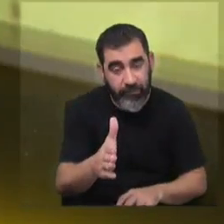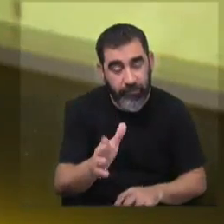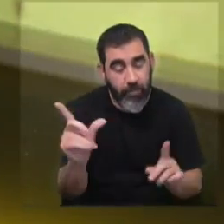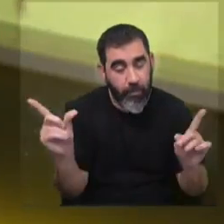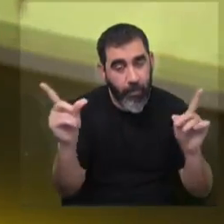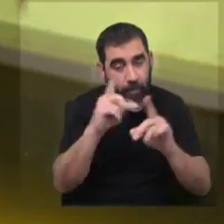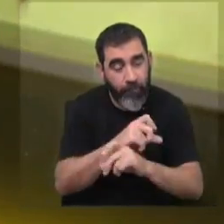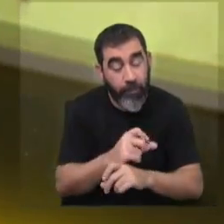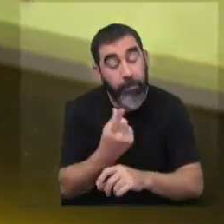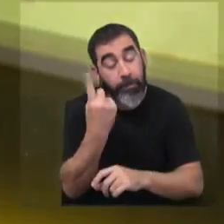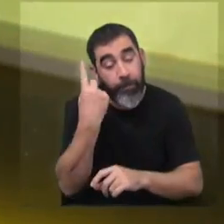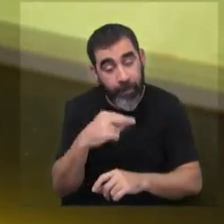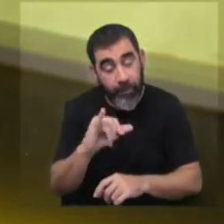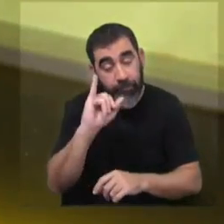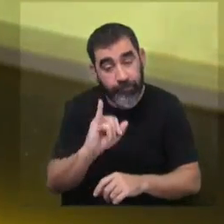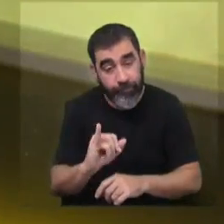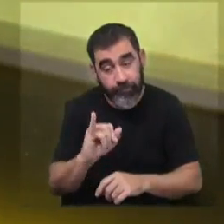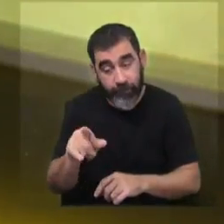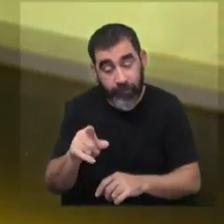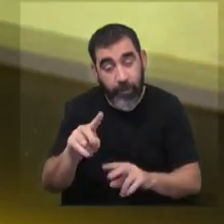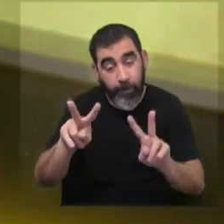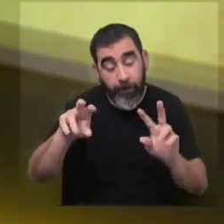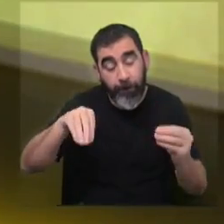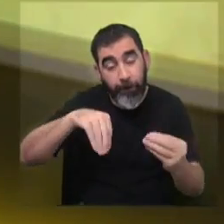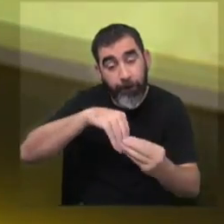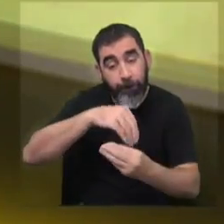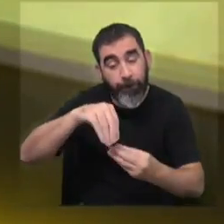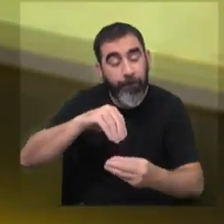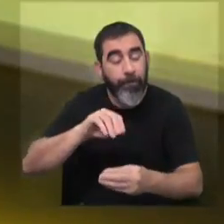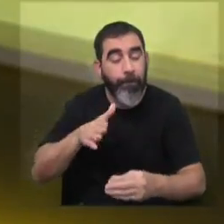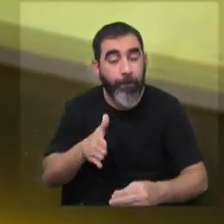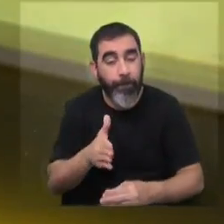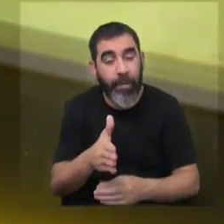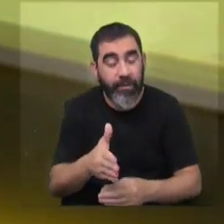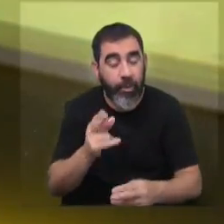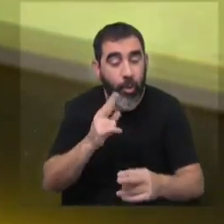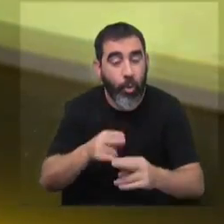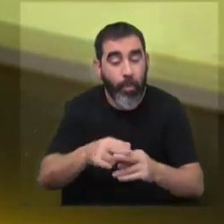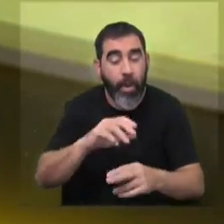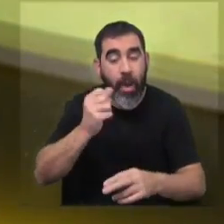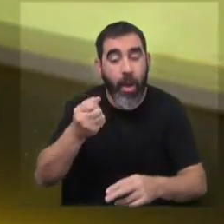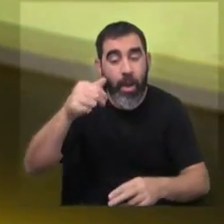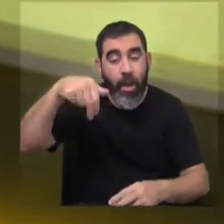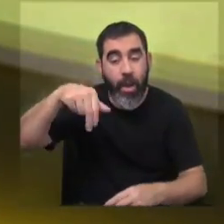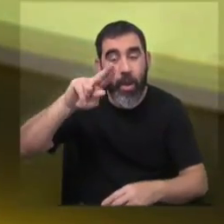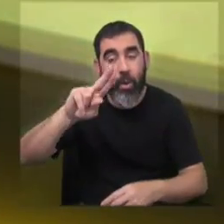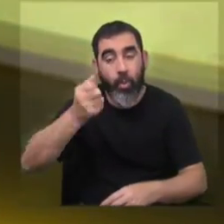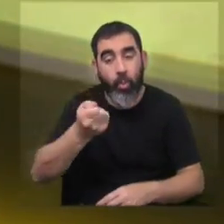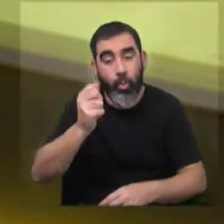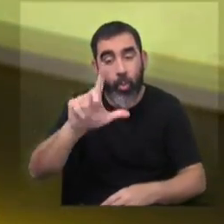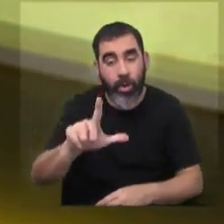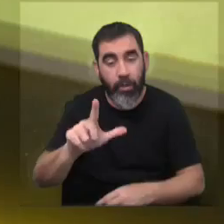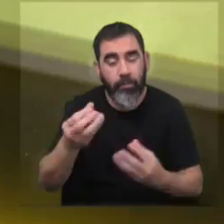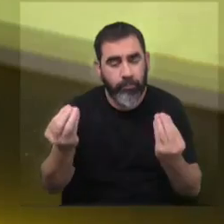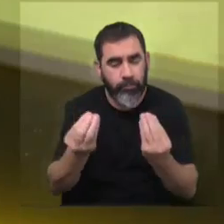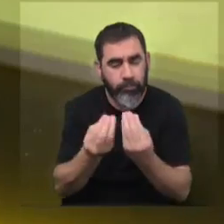Sin embargo, esta familia de peces, conocidos como peces anuales, ha sido objeto de mucho